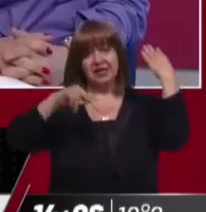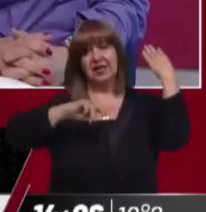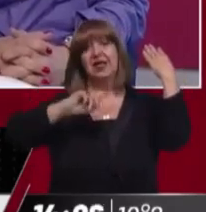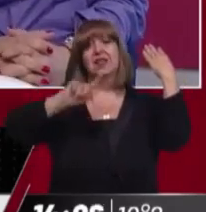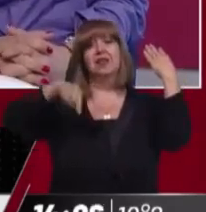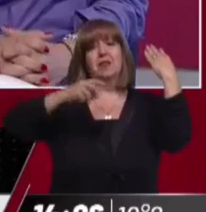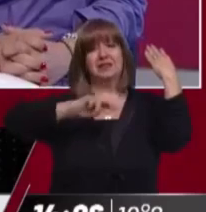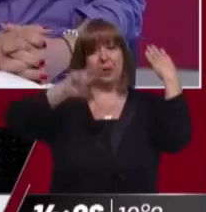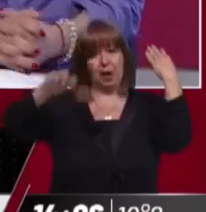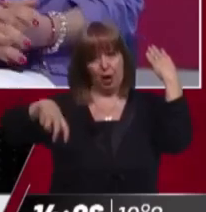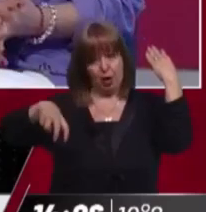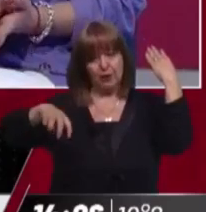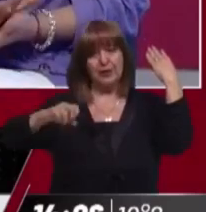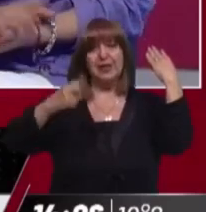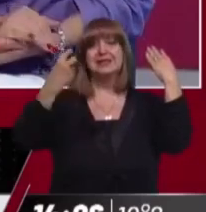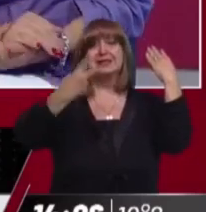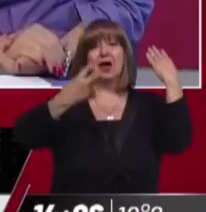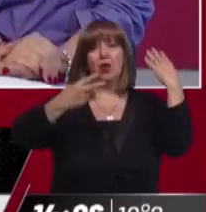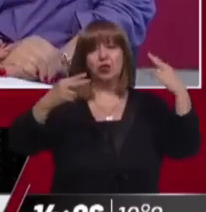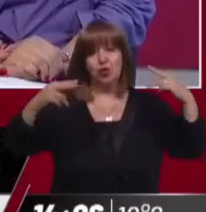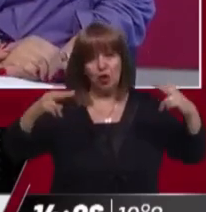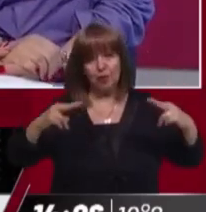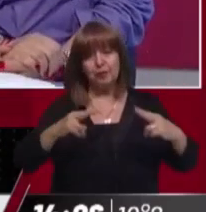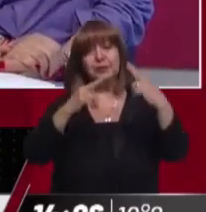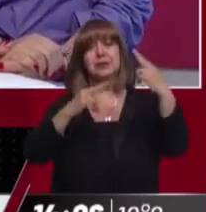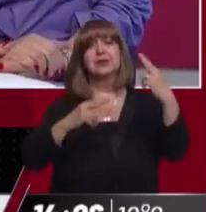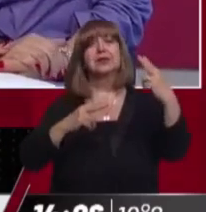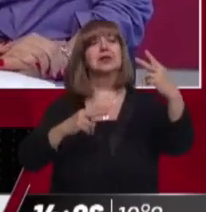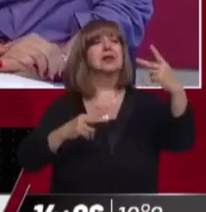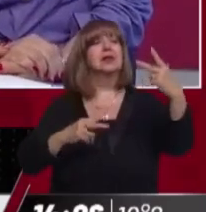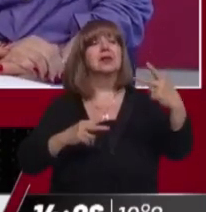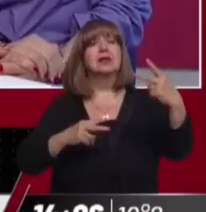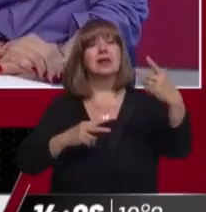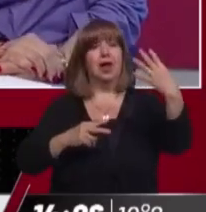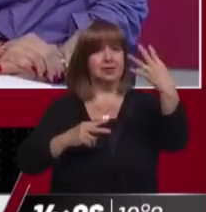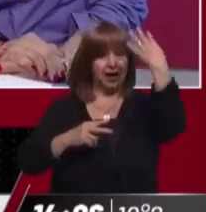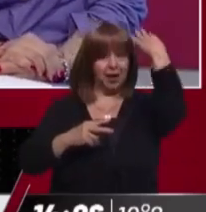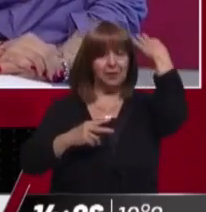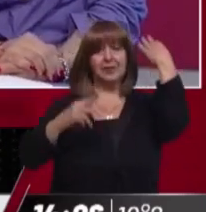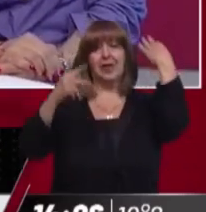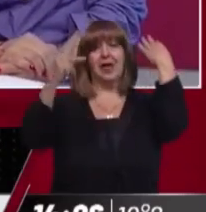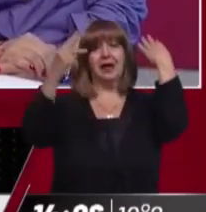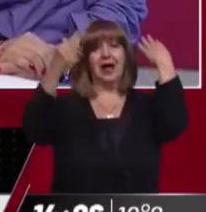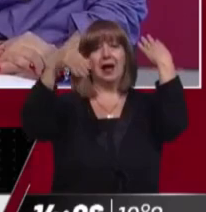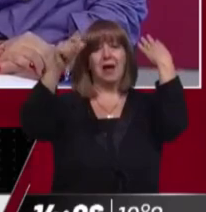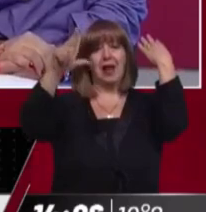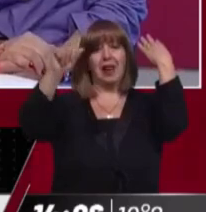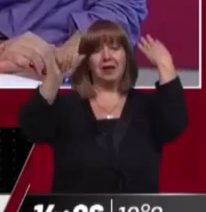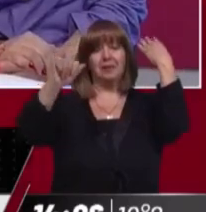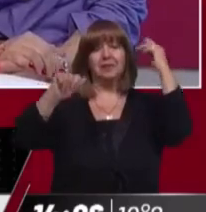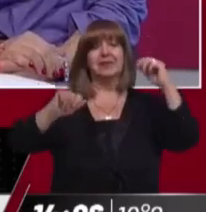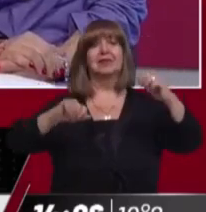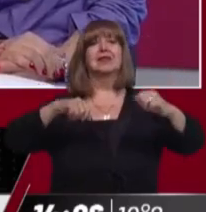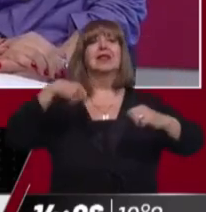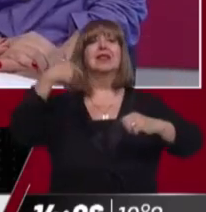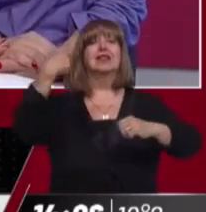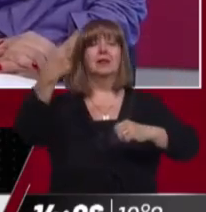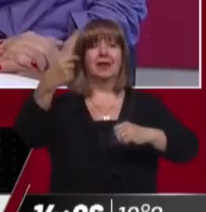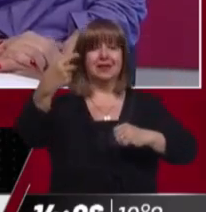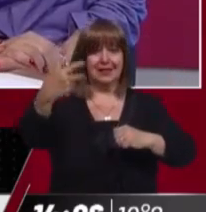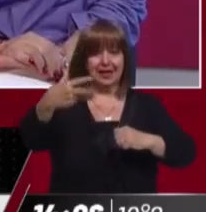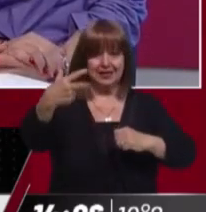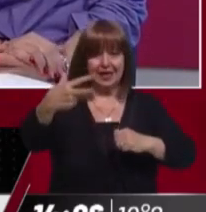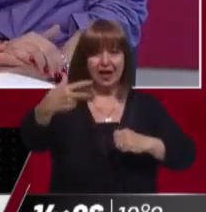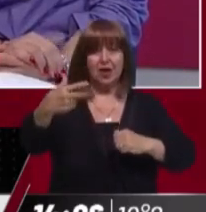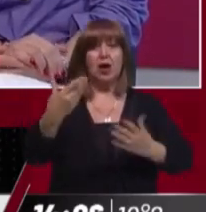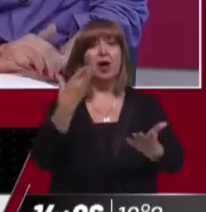el en el debate y ahora el tercero no lo quiere por qué Porque él dice que después siempre lo van a dar victoriosos a